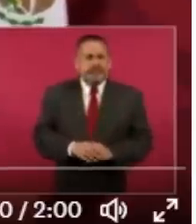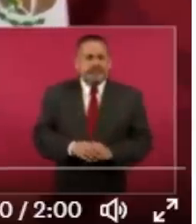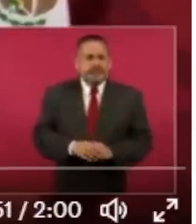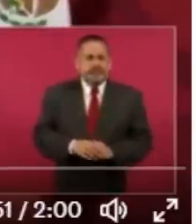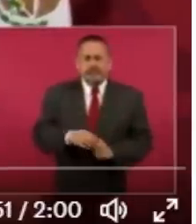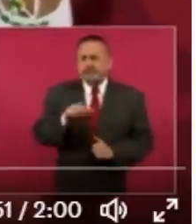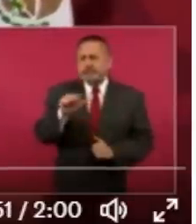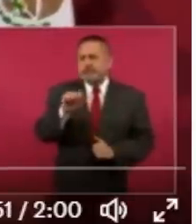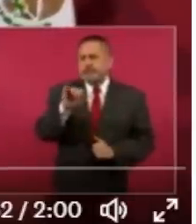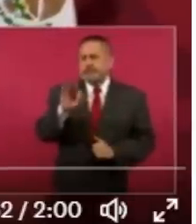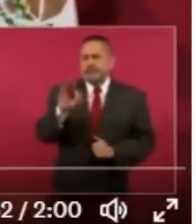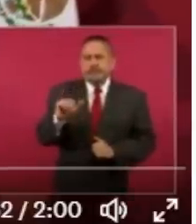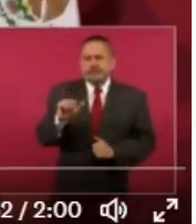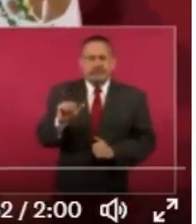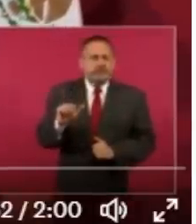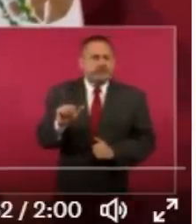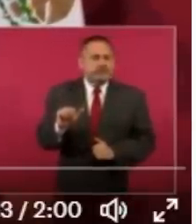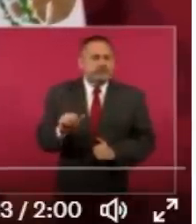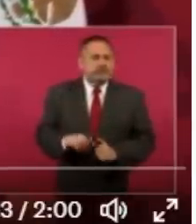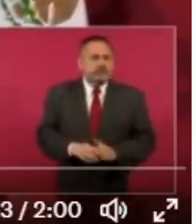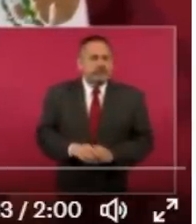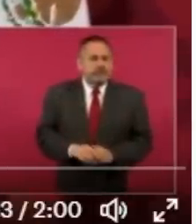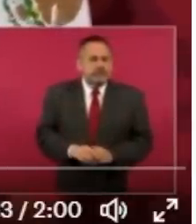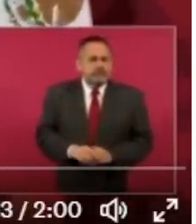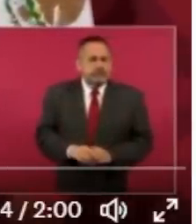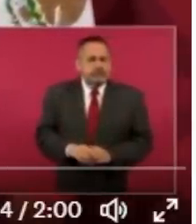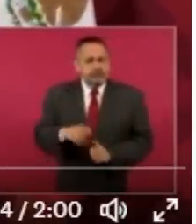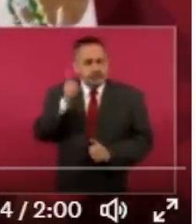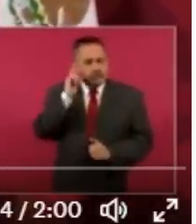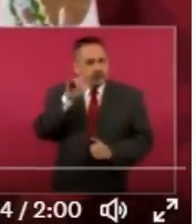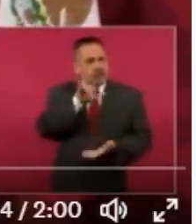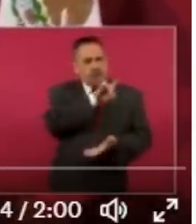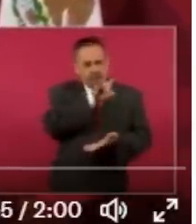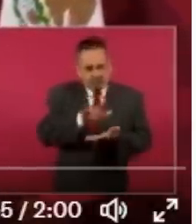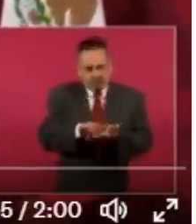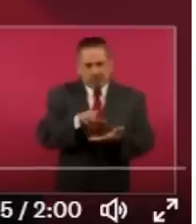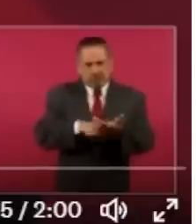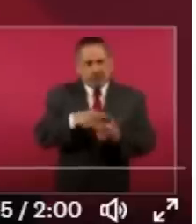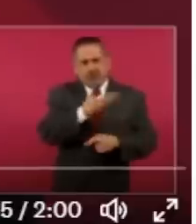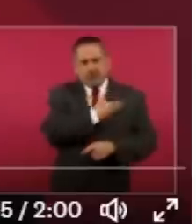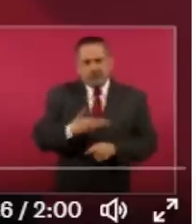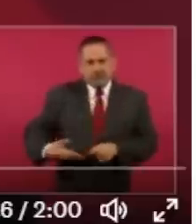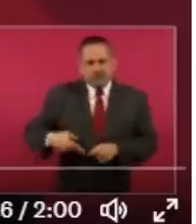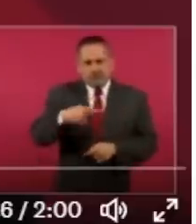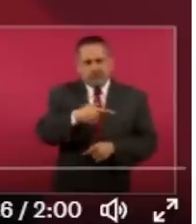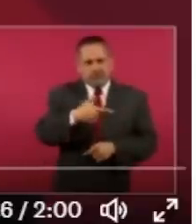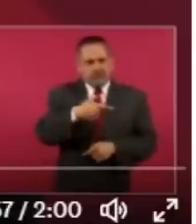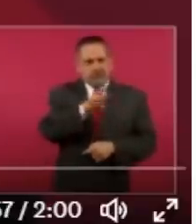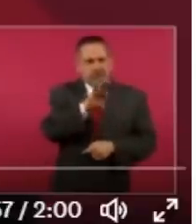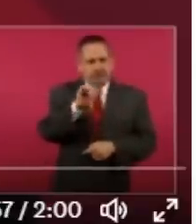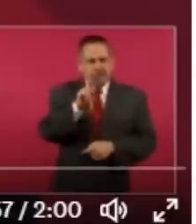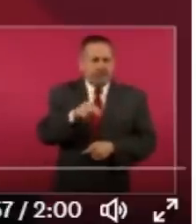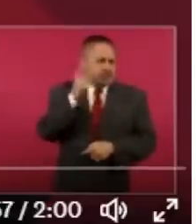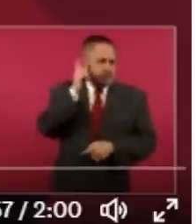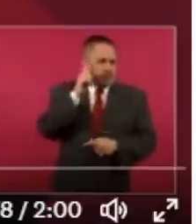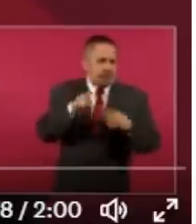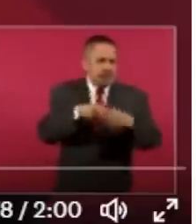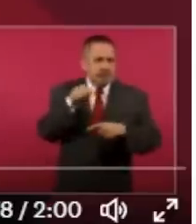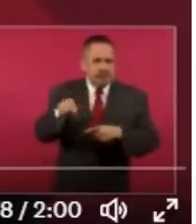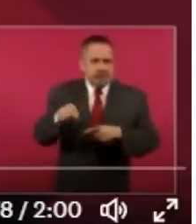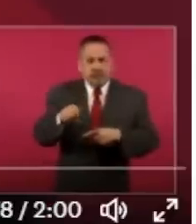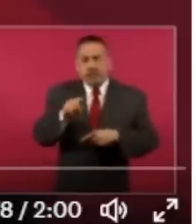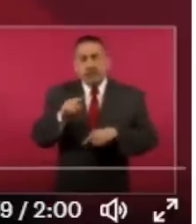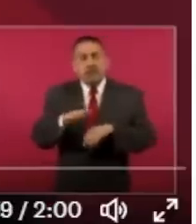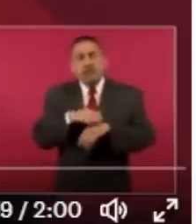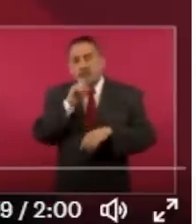el Felipe Ángeles y ojalá y baje ahí el avión del presidente biden Porque